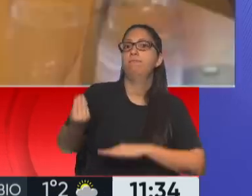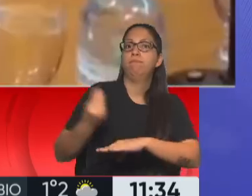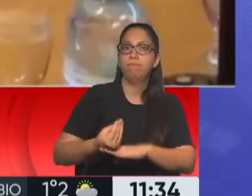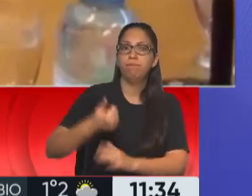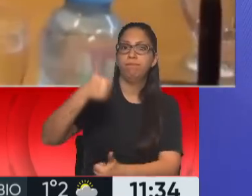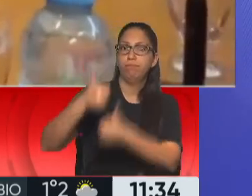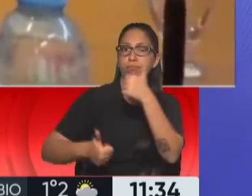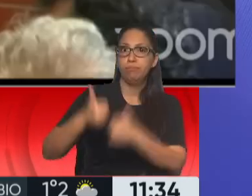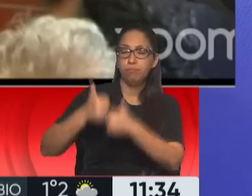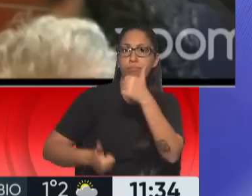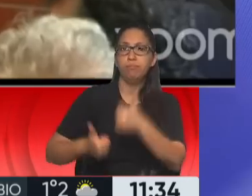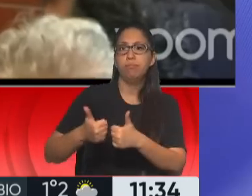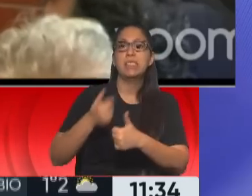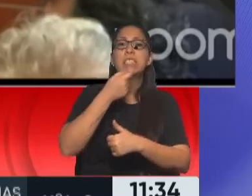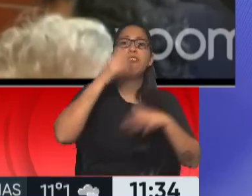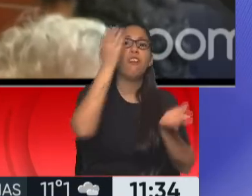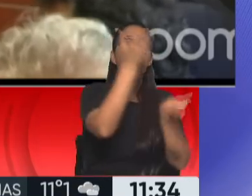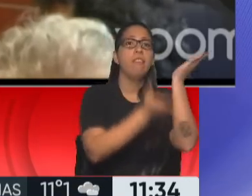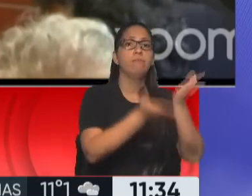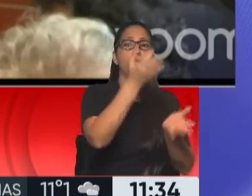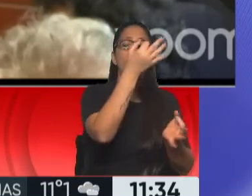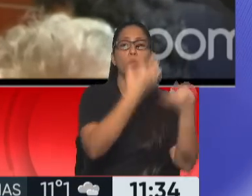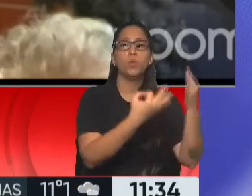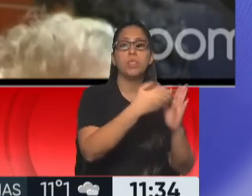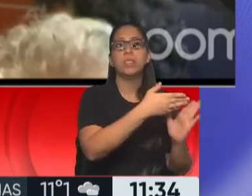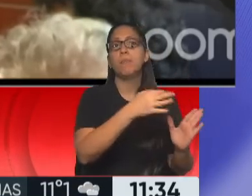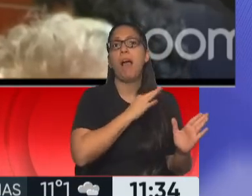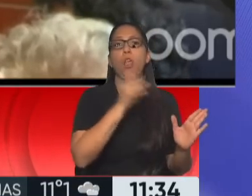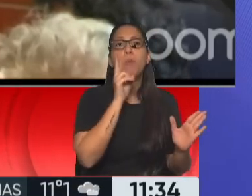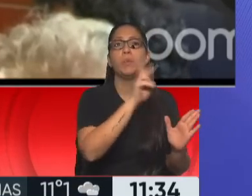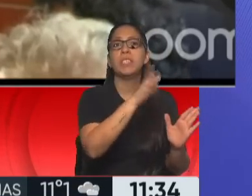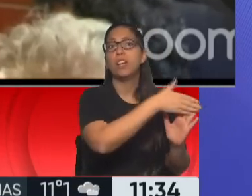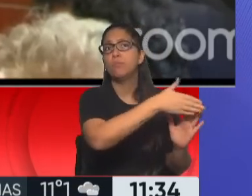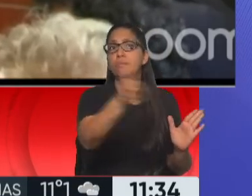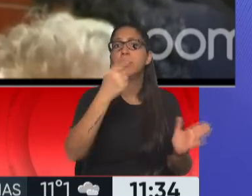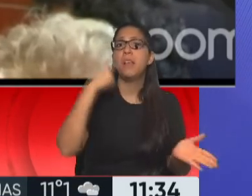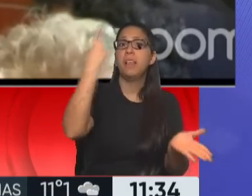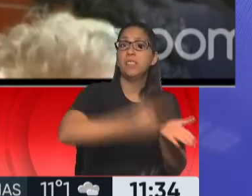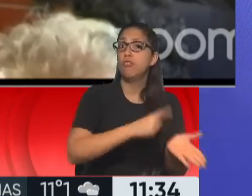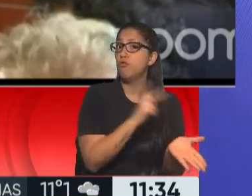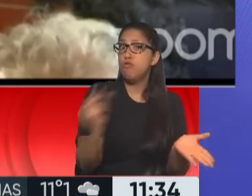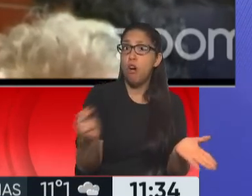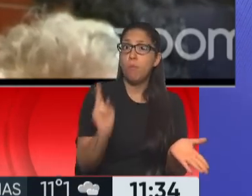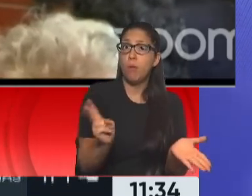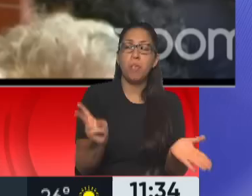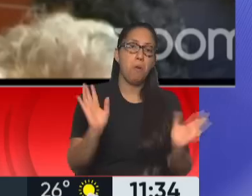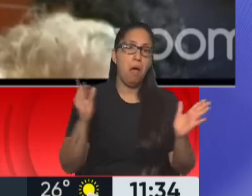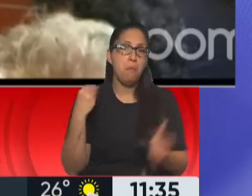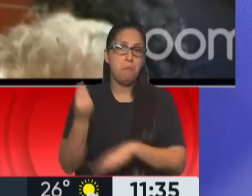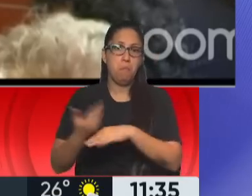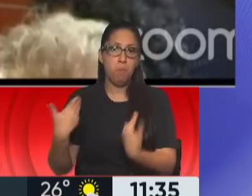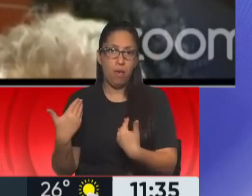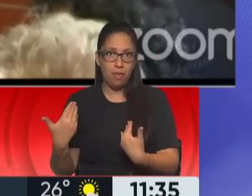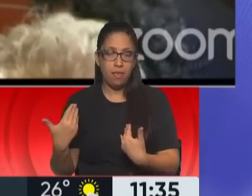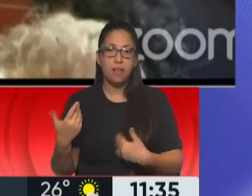a excepción de que la Corte, bueno, se expida a lo largo del año 2025, ¿verdad? Ella ya adelantó que iba a recurrir